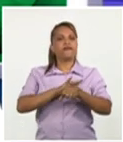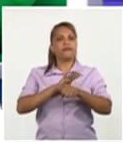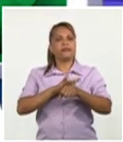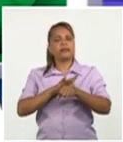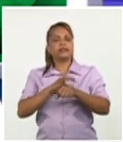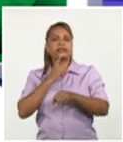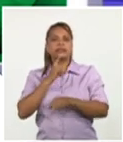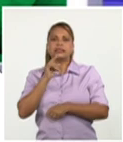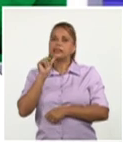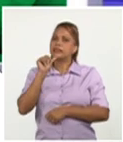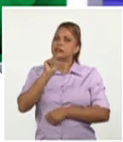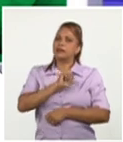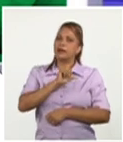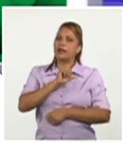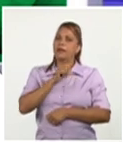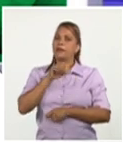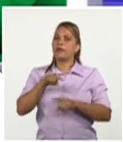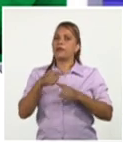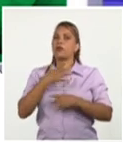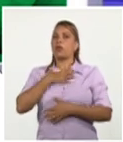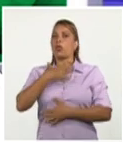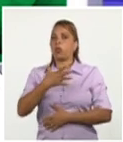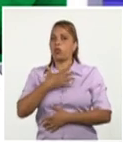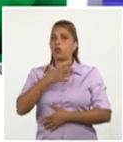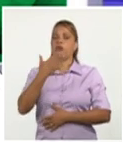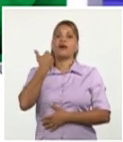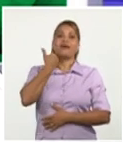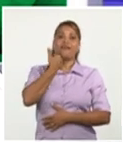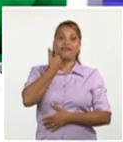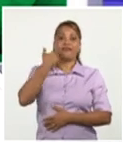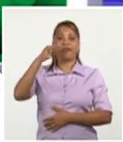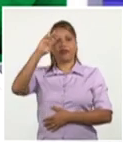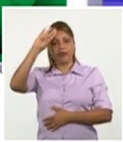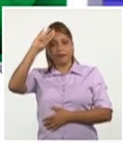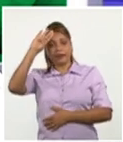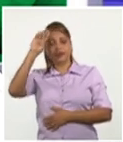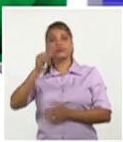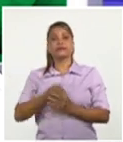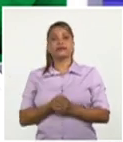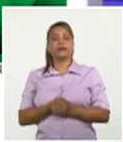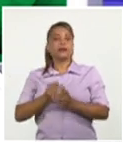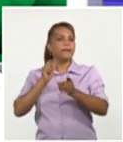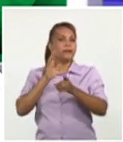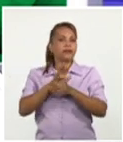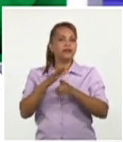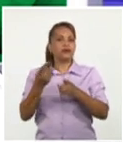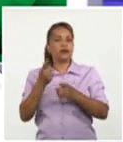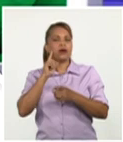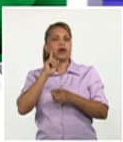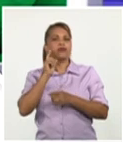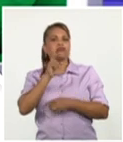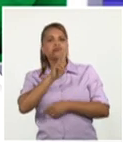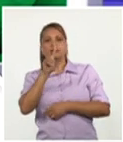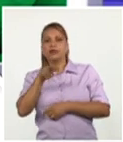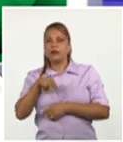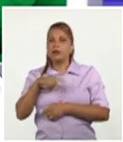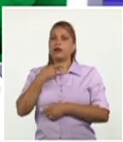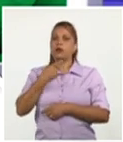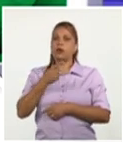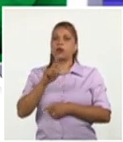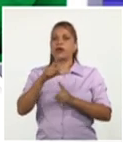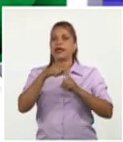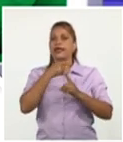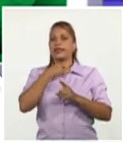dada por tos y fiebre. Se hizo inicialmente el diagnóstico, el test de antígeno inicialmente